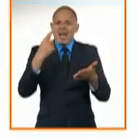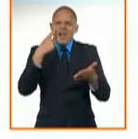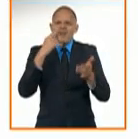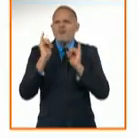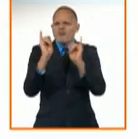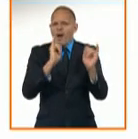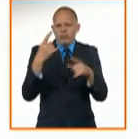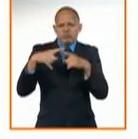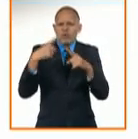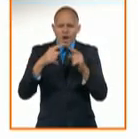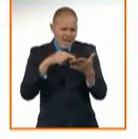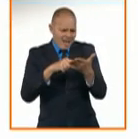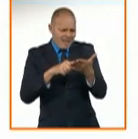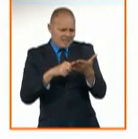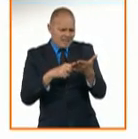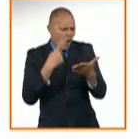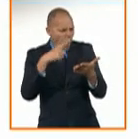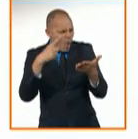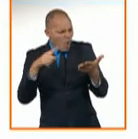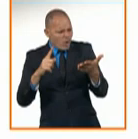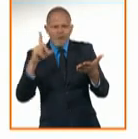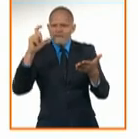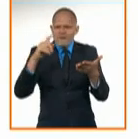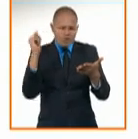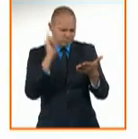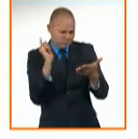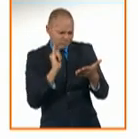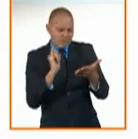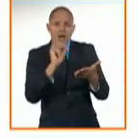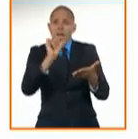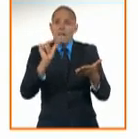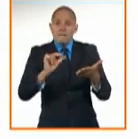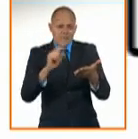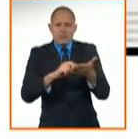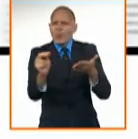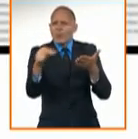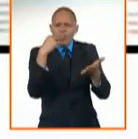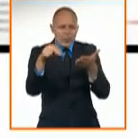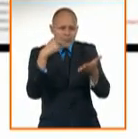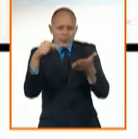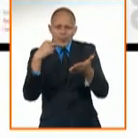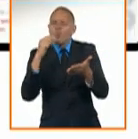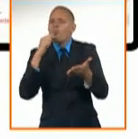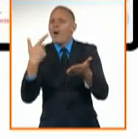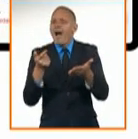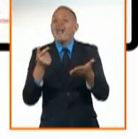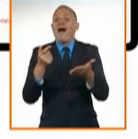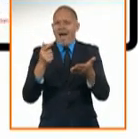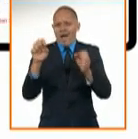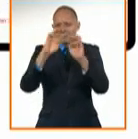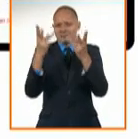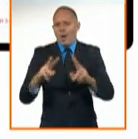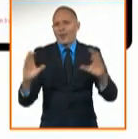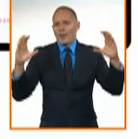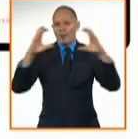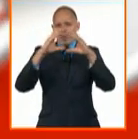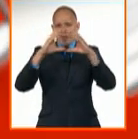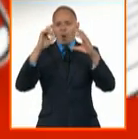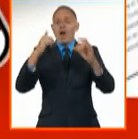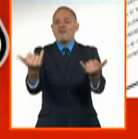imagen y los sonidos de cada día los comentarios de nuestros lectores cubadebate una mirada desde cuba en el espacio público